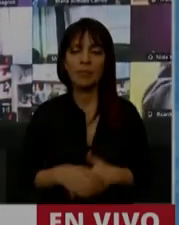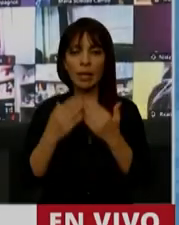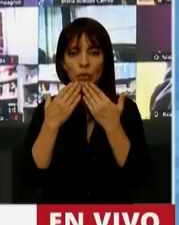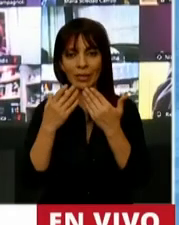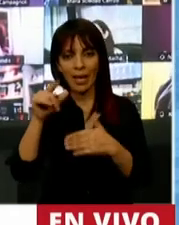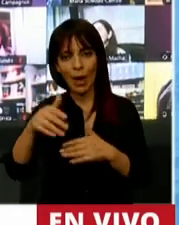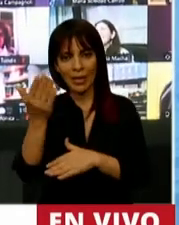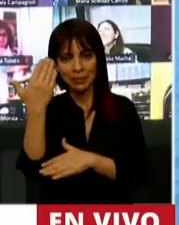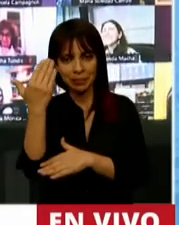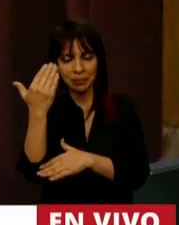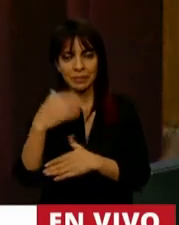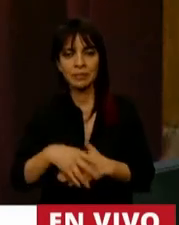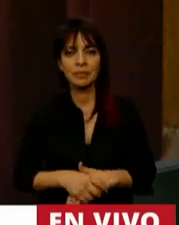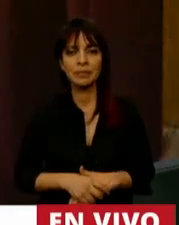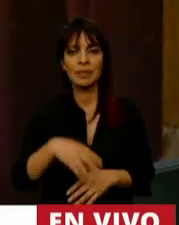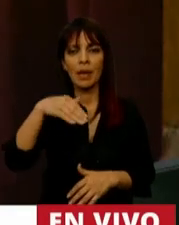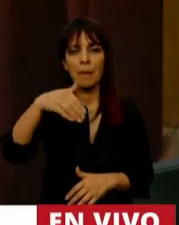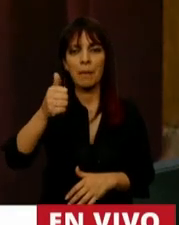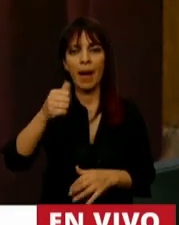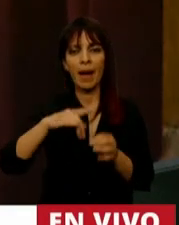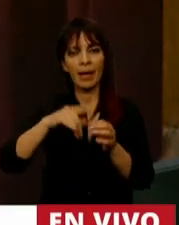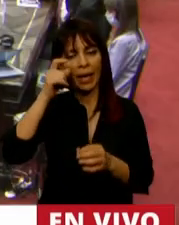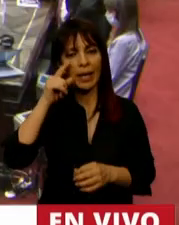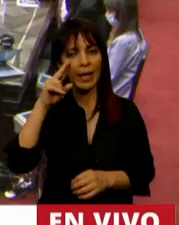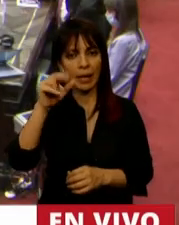Uso de la palabra el diputado Martín Maqueira.